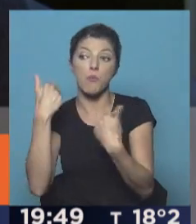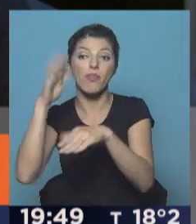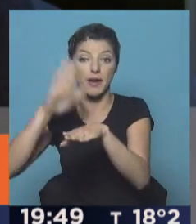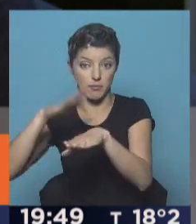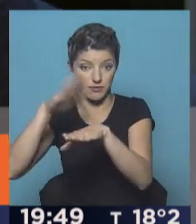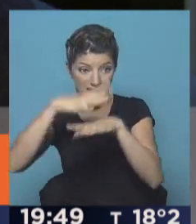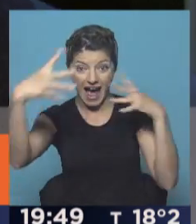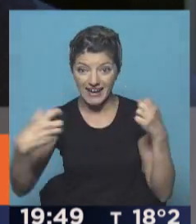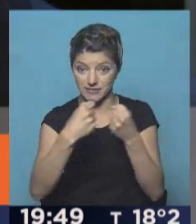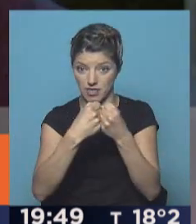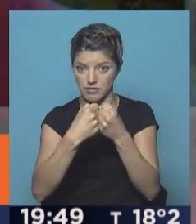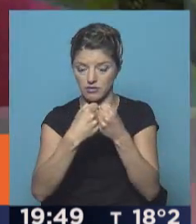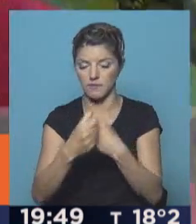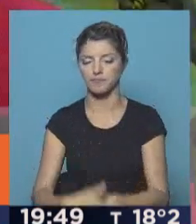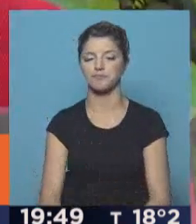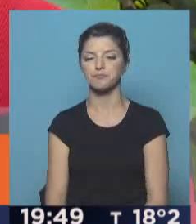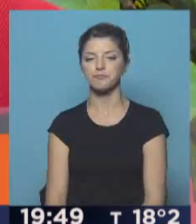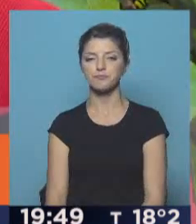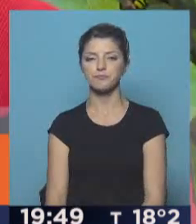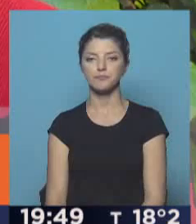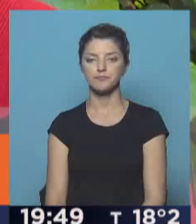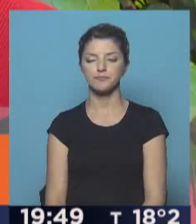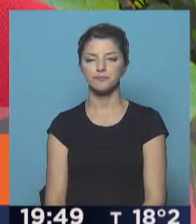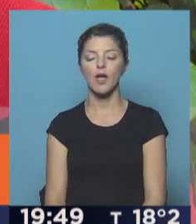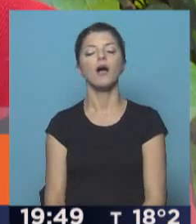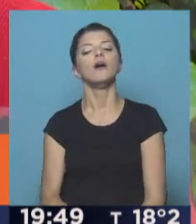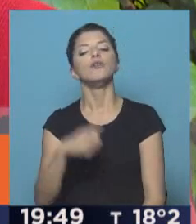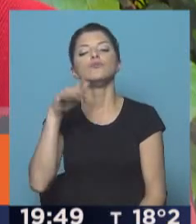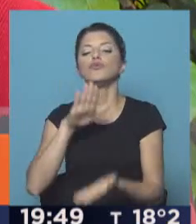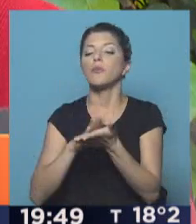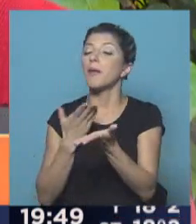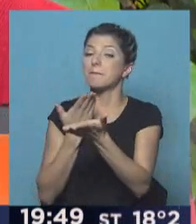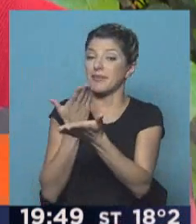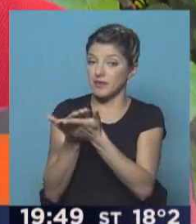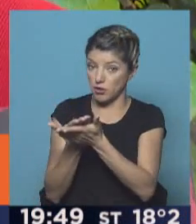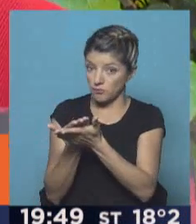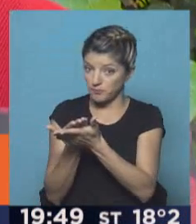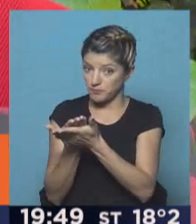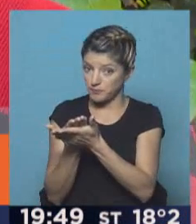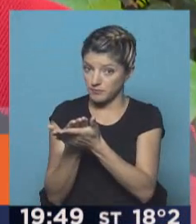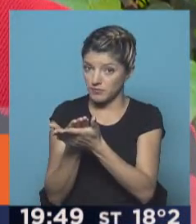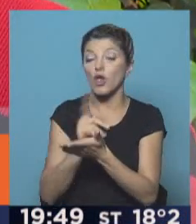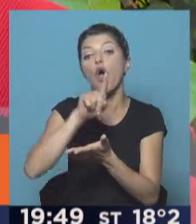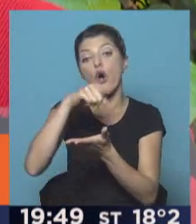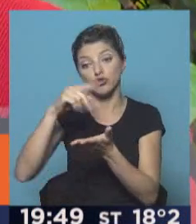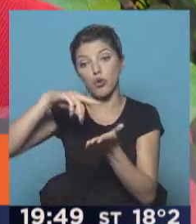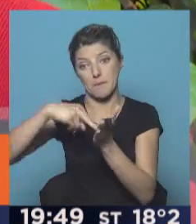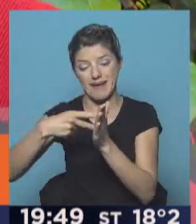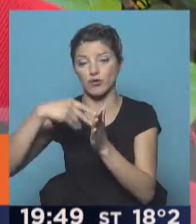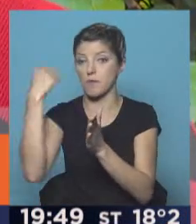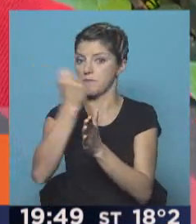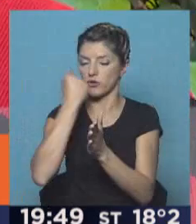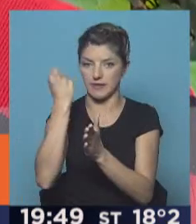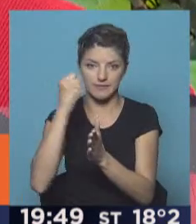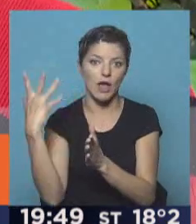el pedido que ha realizado la Fiscalía de Estado a la instrucción a cargo del juez Bonadío, se va cumpliendo otro de los pasos